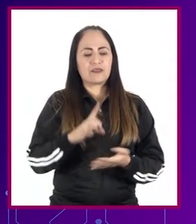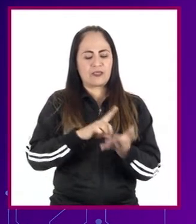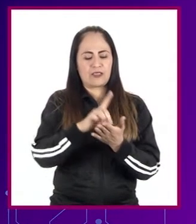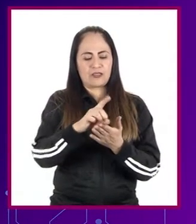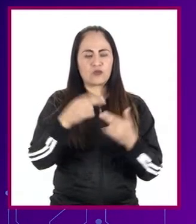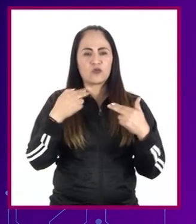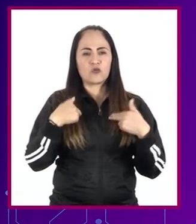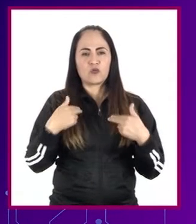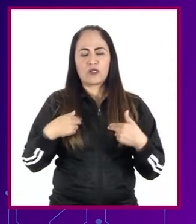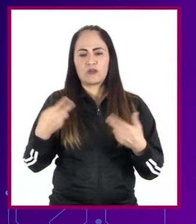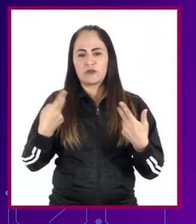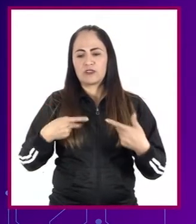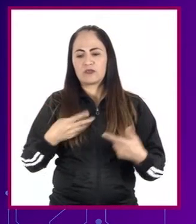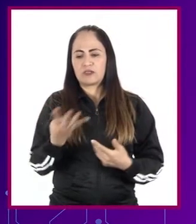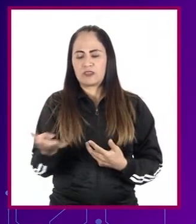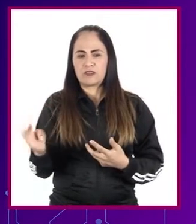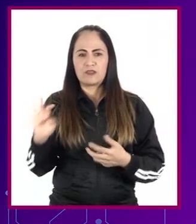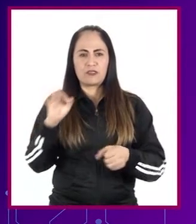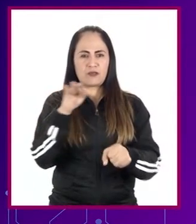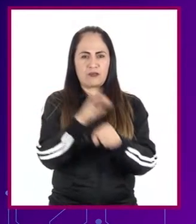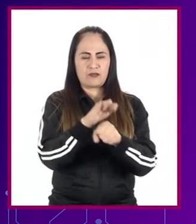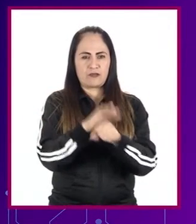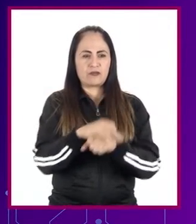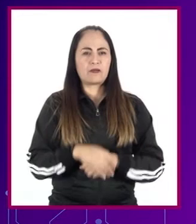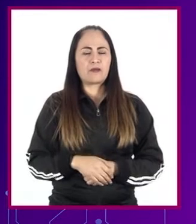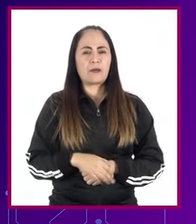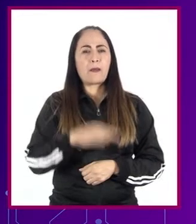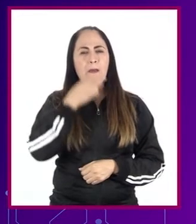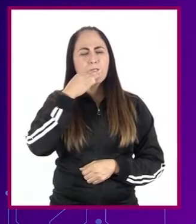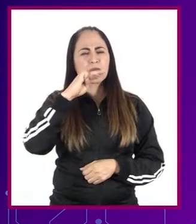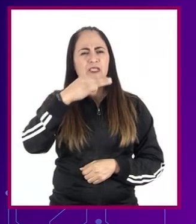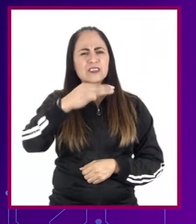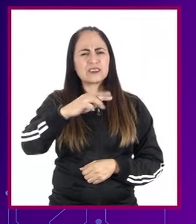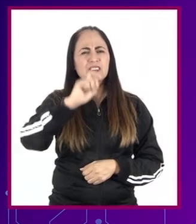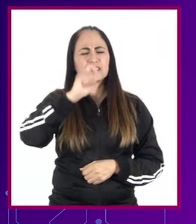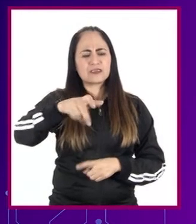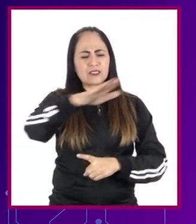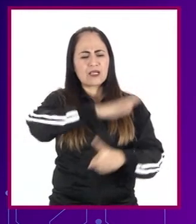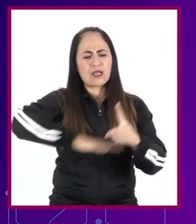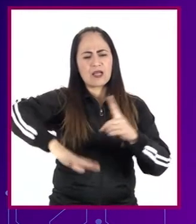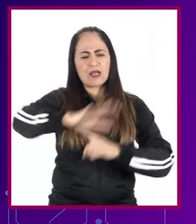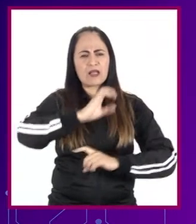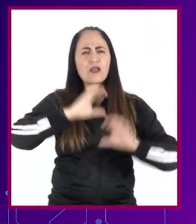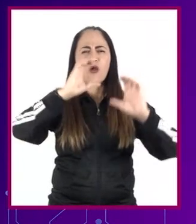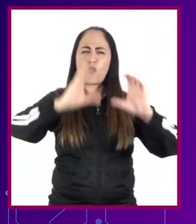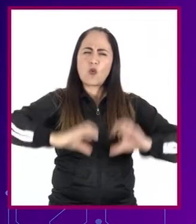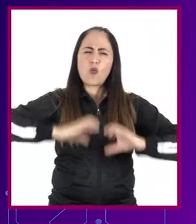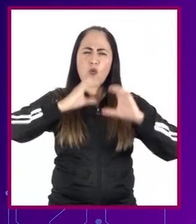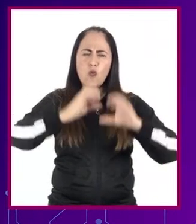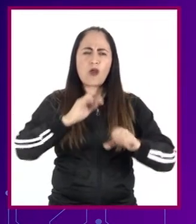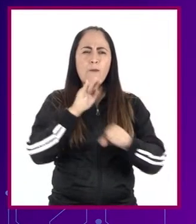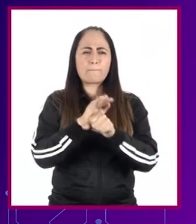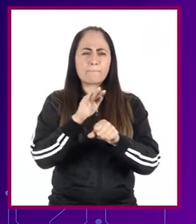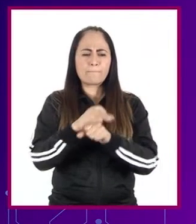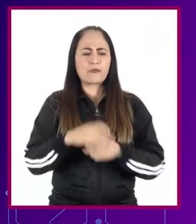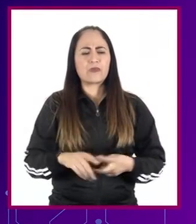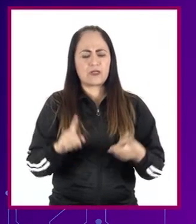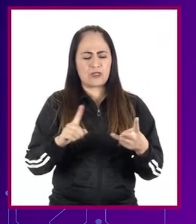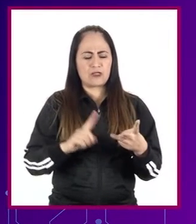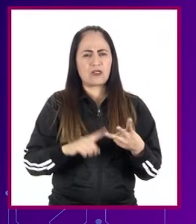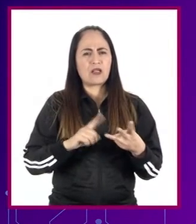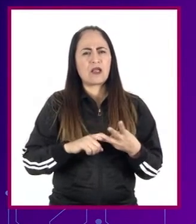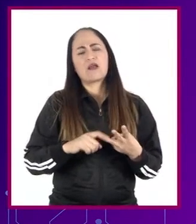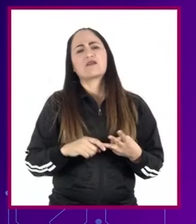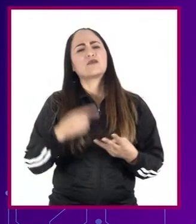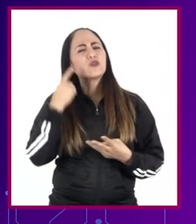Humanos. Mensaje: proteger y cuidar el medio ambiente. Recursos aurales: